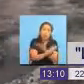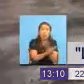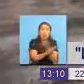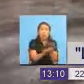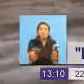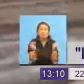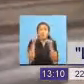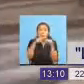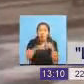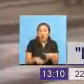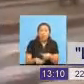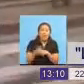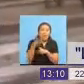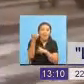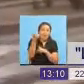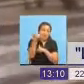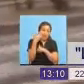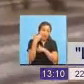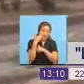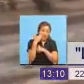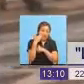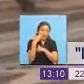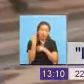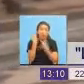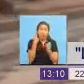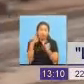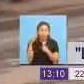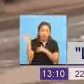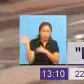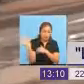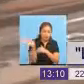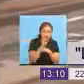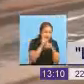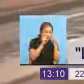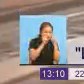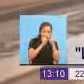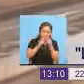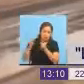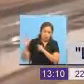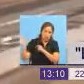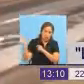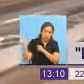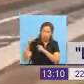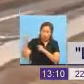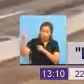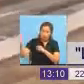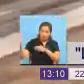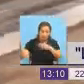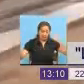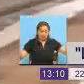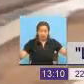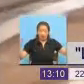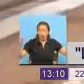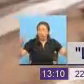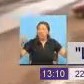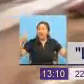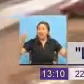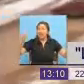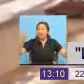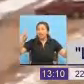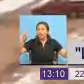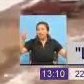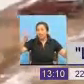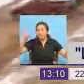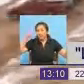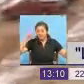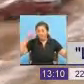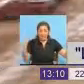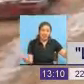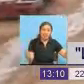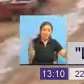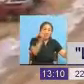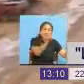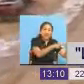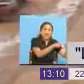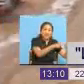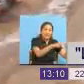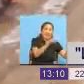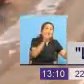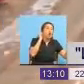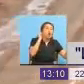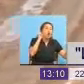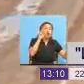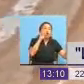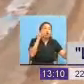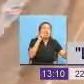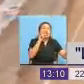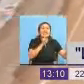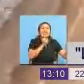a las 18 horas vamos a poder recorrer desde el puente lavalle hasta lo que es pasando el puente gorriti que hay